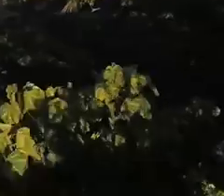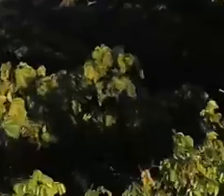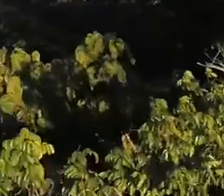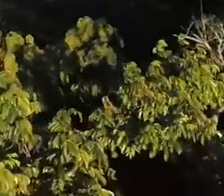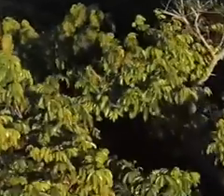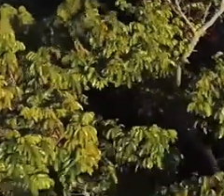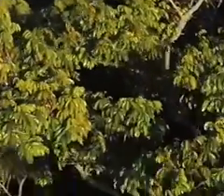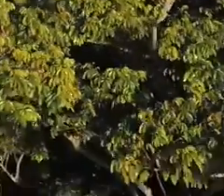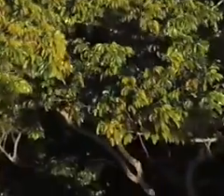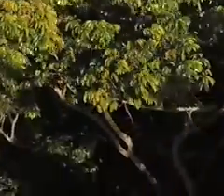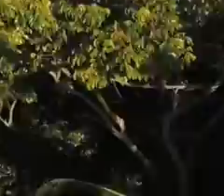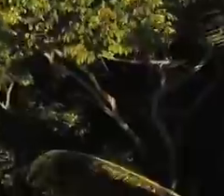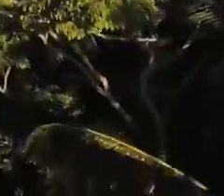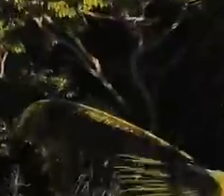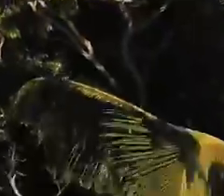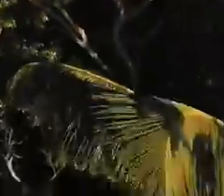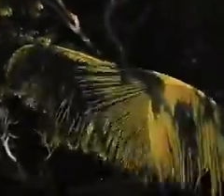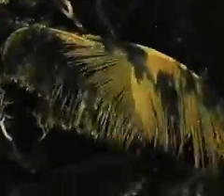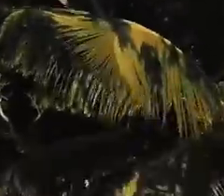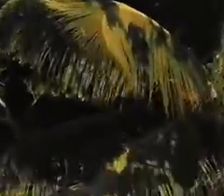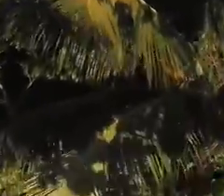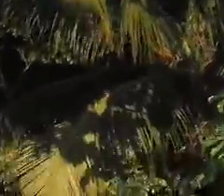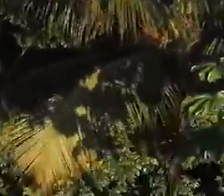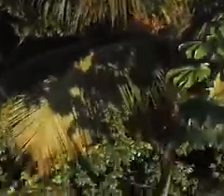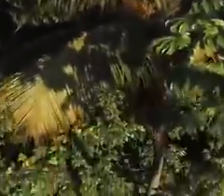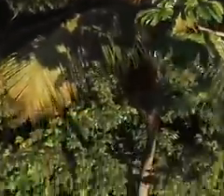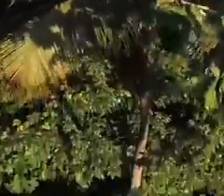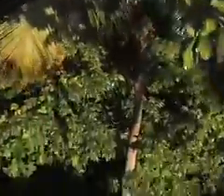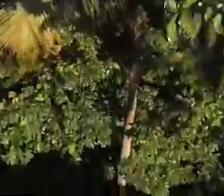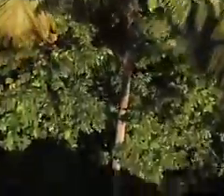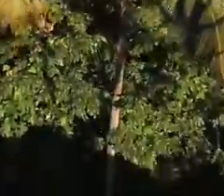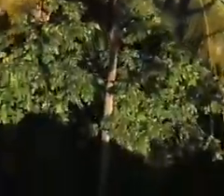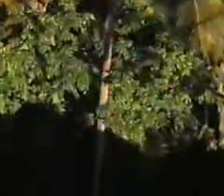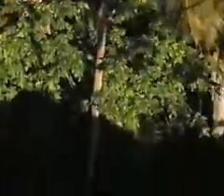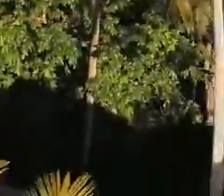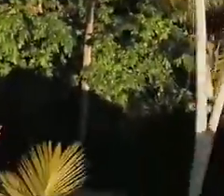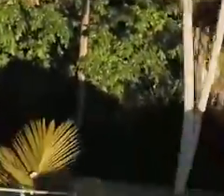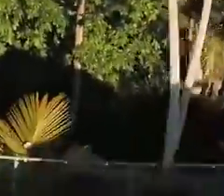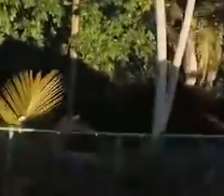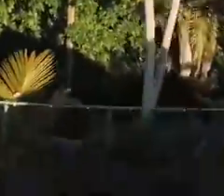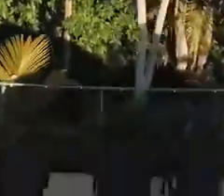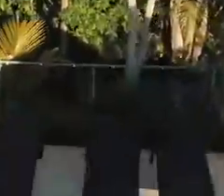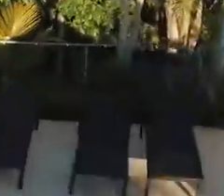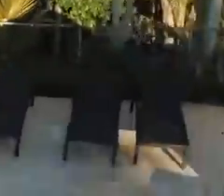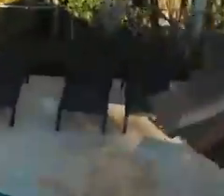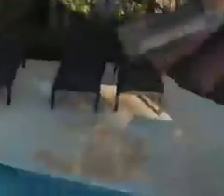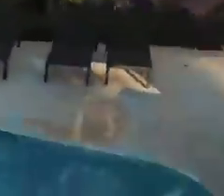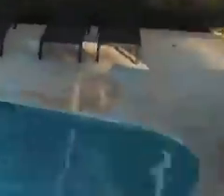playa. Colina al Mar ofrece a sus propietarios e invitados un exclusivo estilo